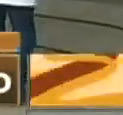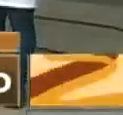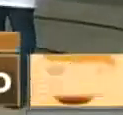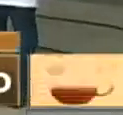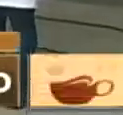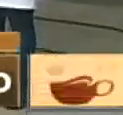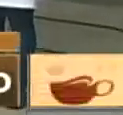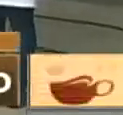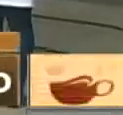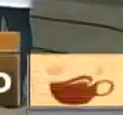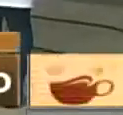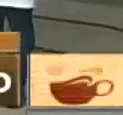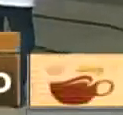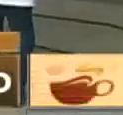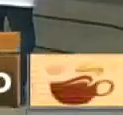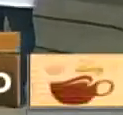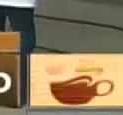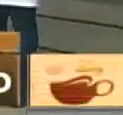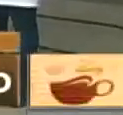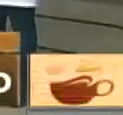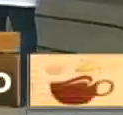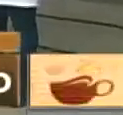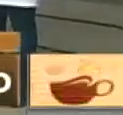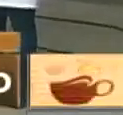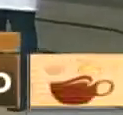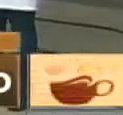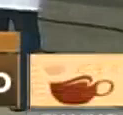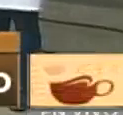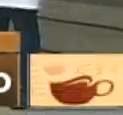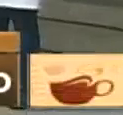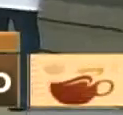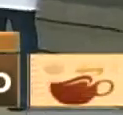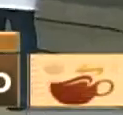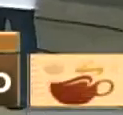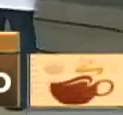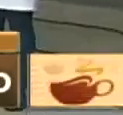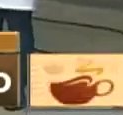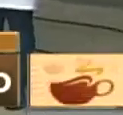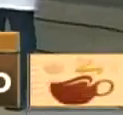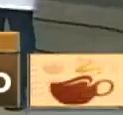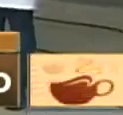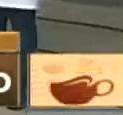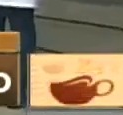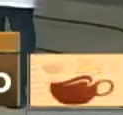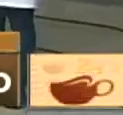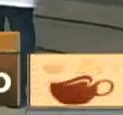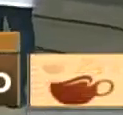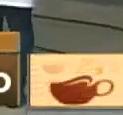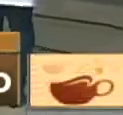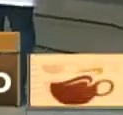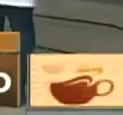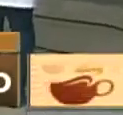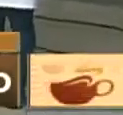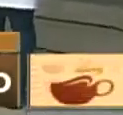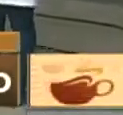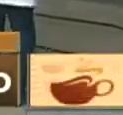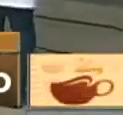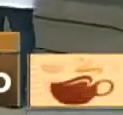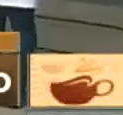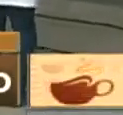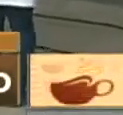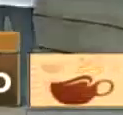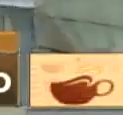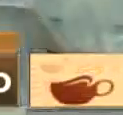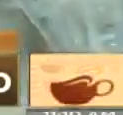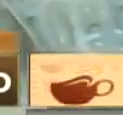en su segunda o a quienes les correspondió su tercera dosis, iniciamos la vacunación. Pero esta semana, ¿a quién vamos